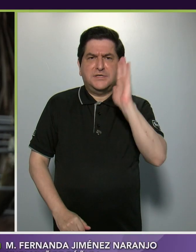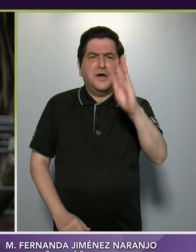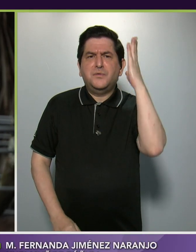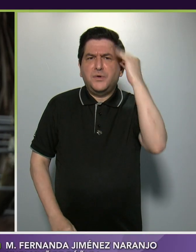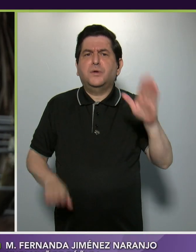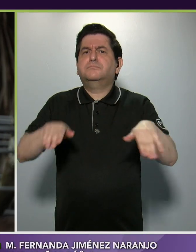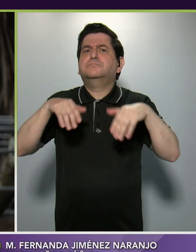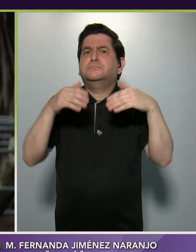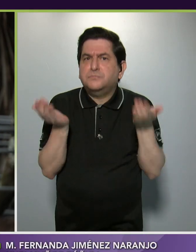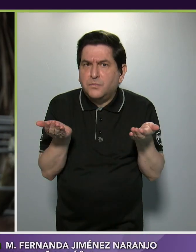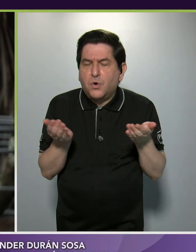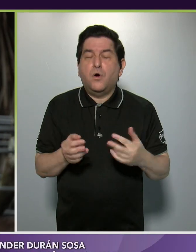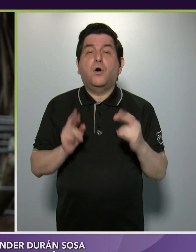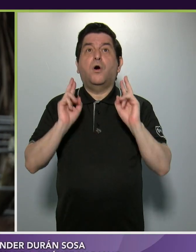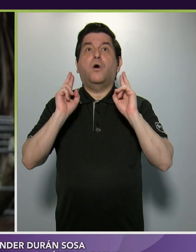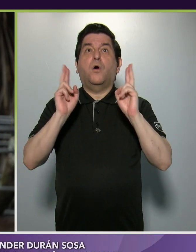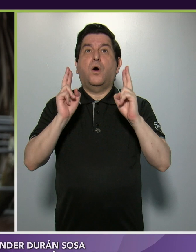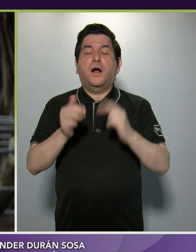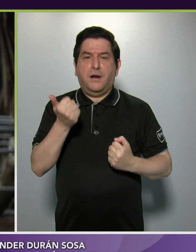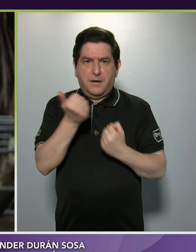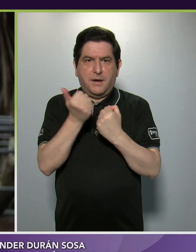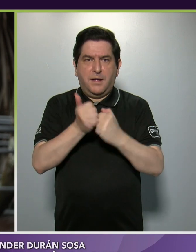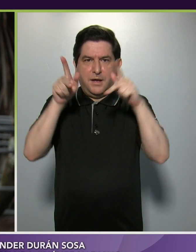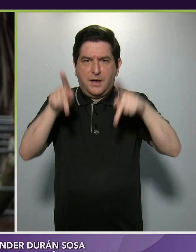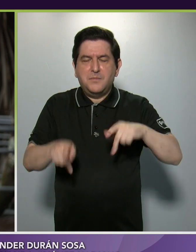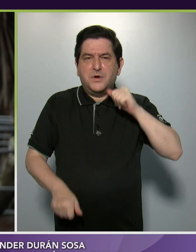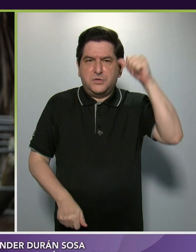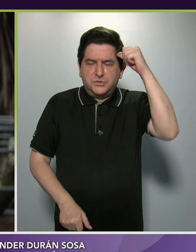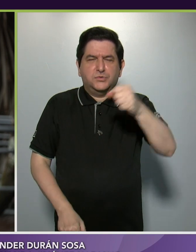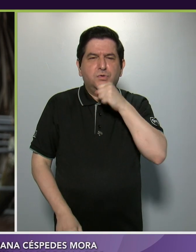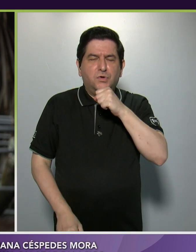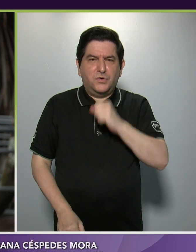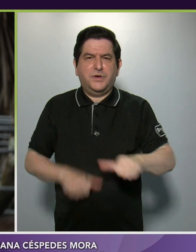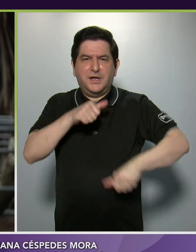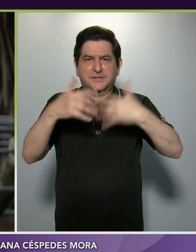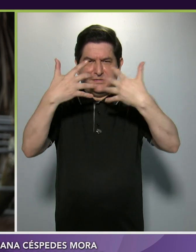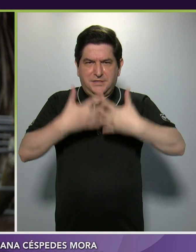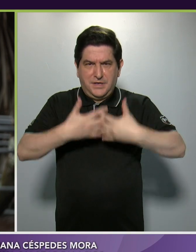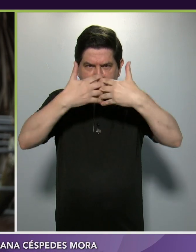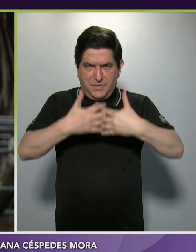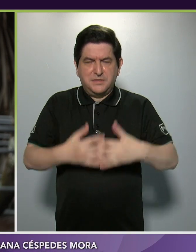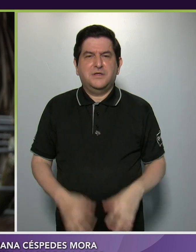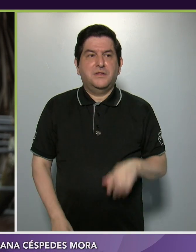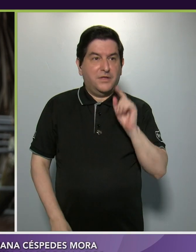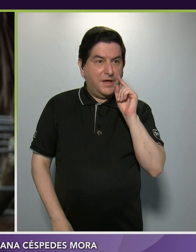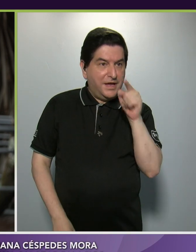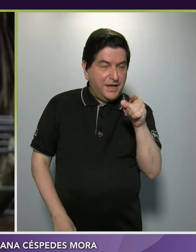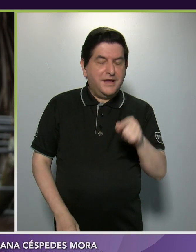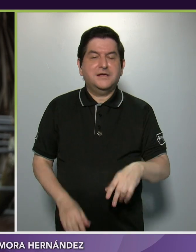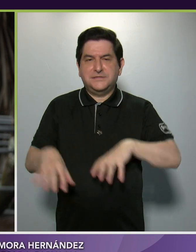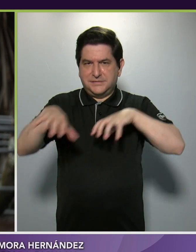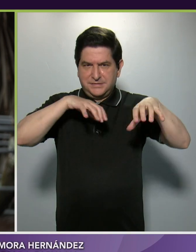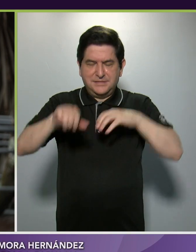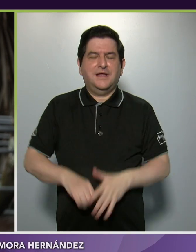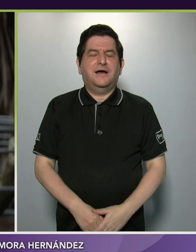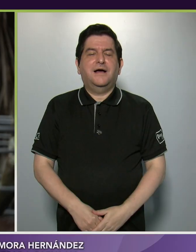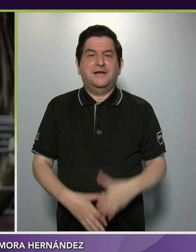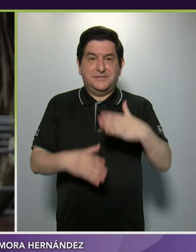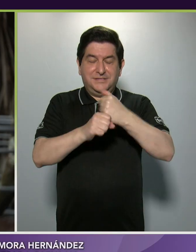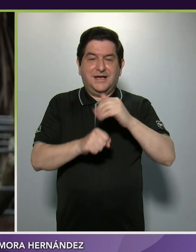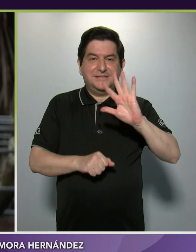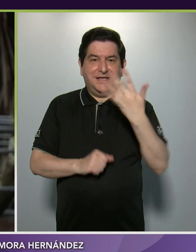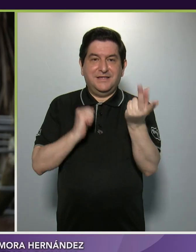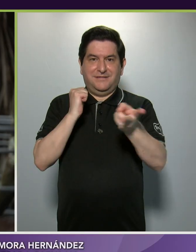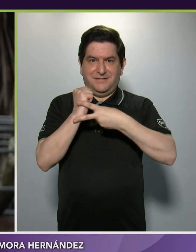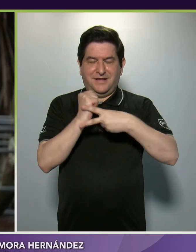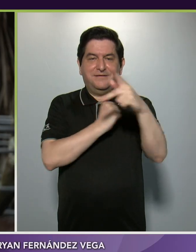su experiencia y ojalá que pueda apoyar a las personas adultas mayores emprendedoras que estarán en esta actividad que se realiza por quinta